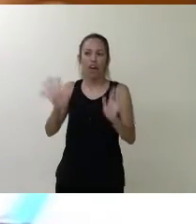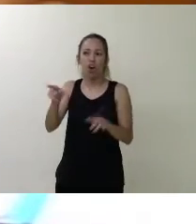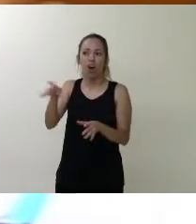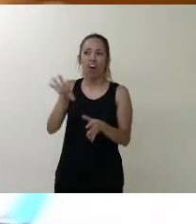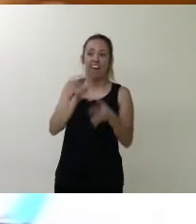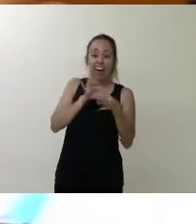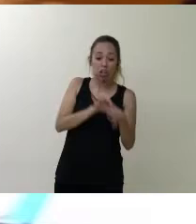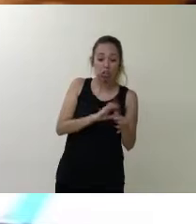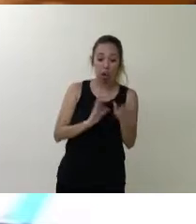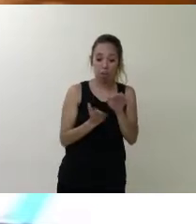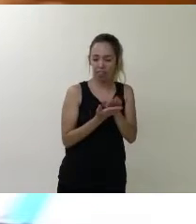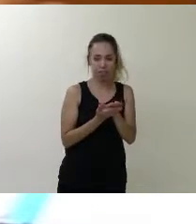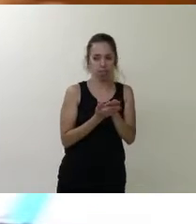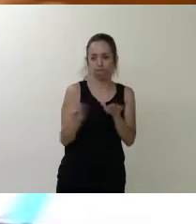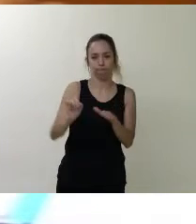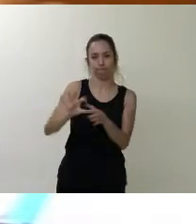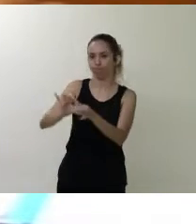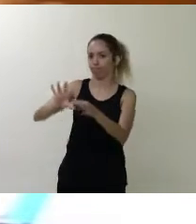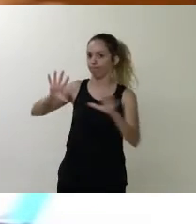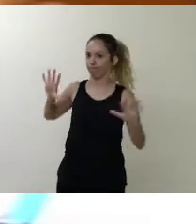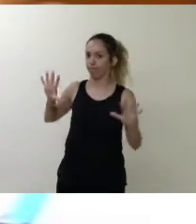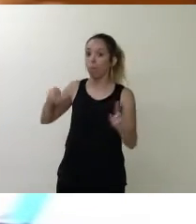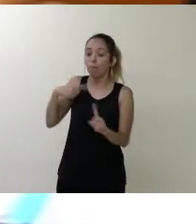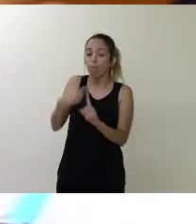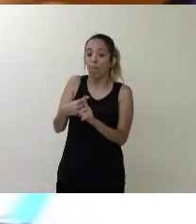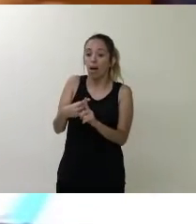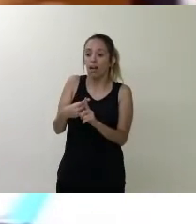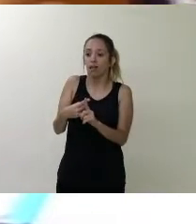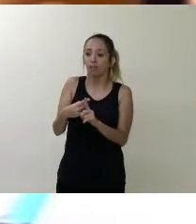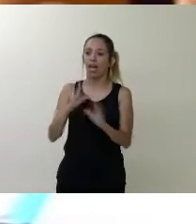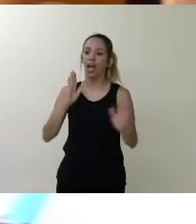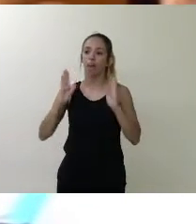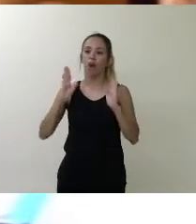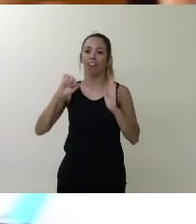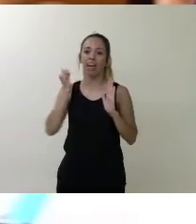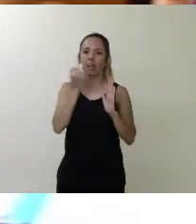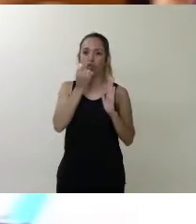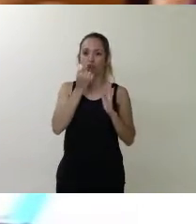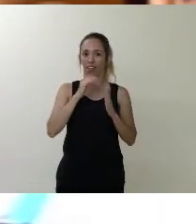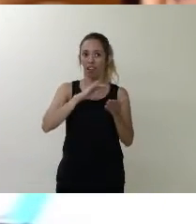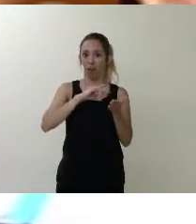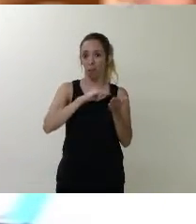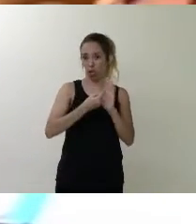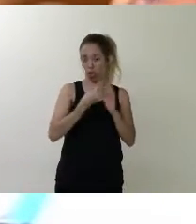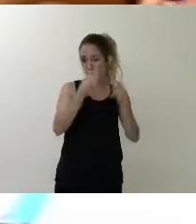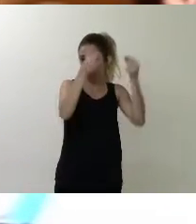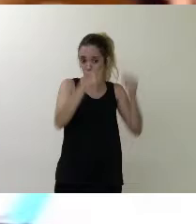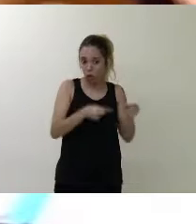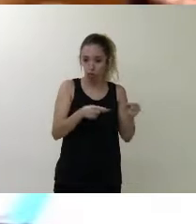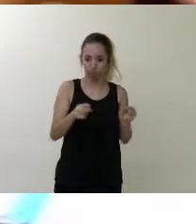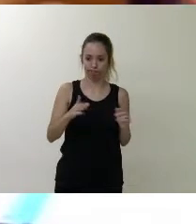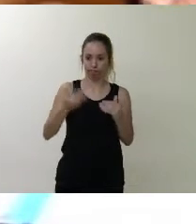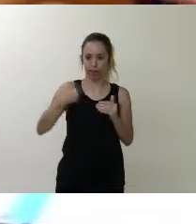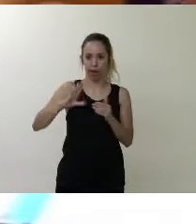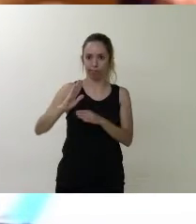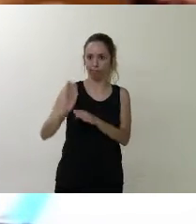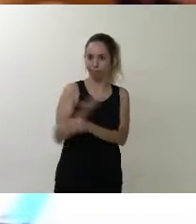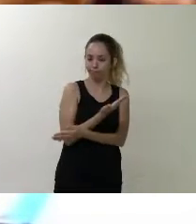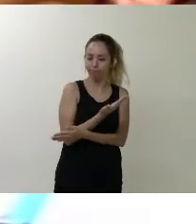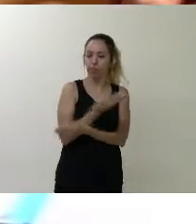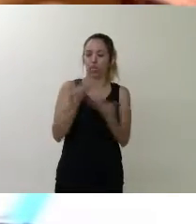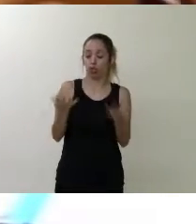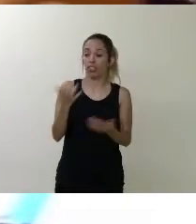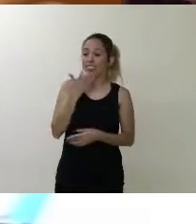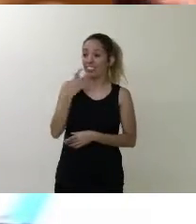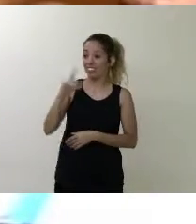con los expedientes al cual se ha presentado esta alegación. Lo que pasa es que lo traemos hoy a este pleno por seguridad jurídica, porque nosotros cualquier reclamación de